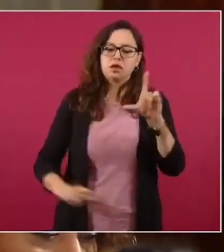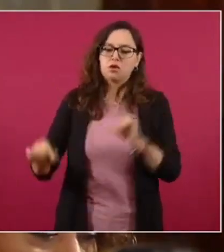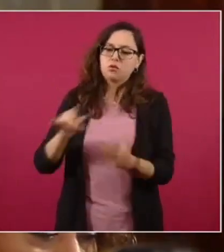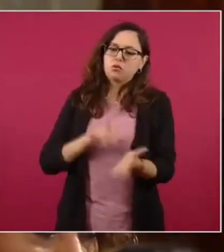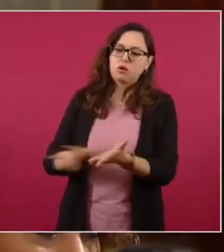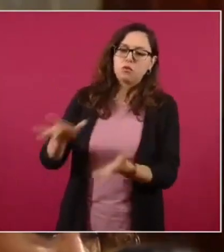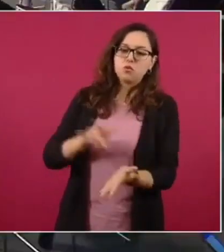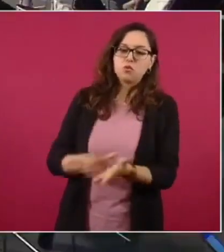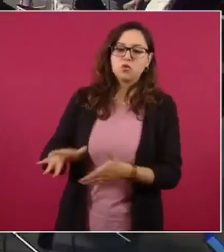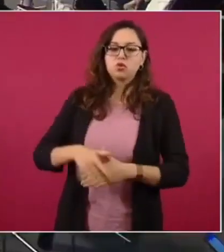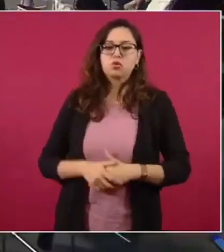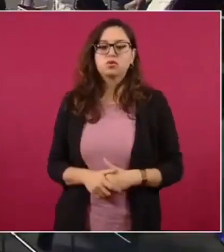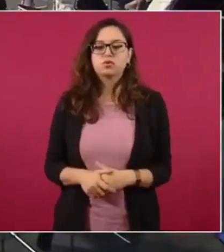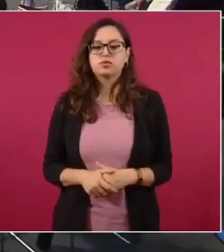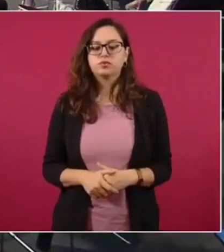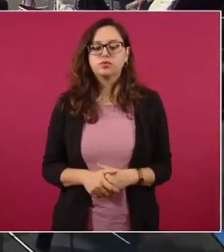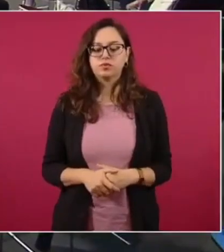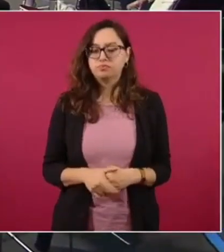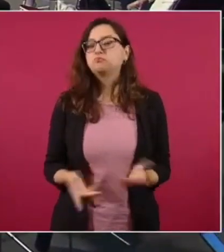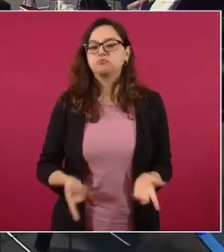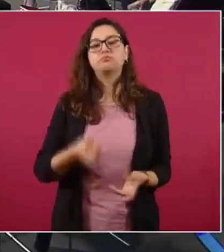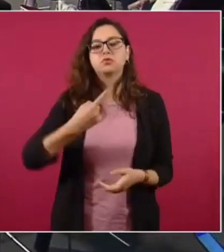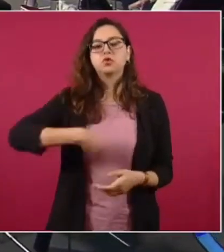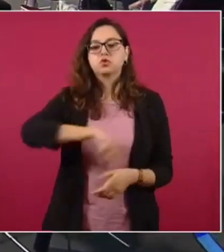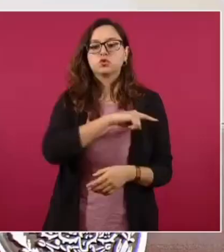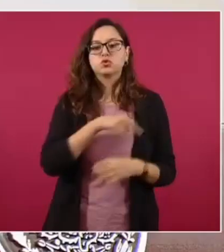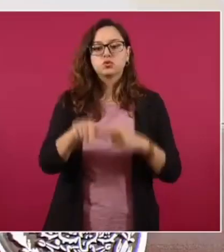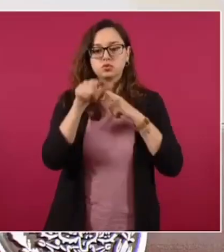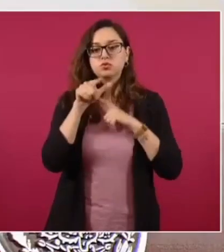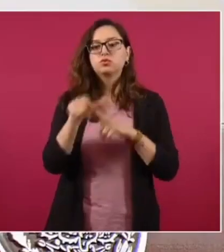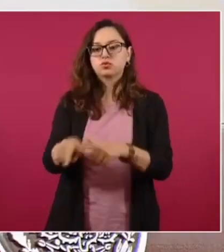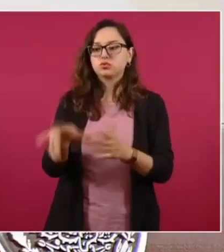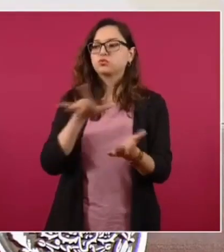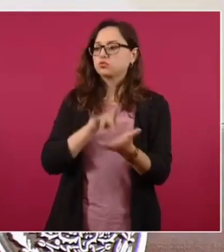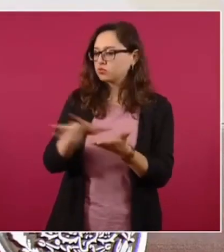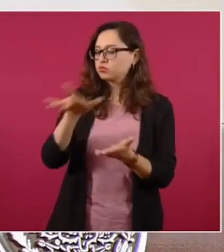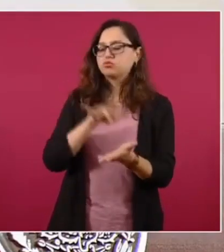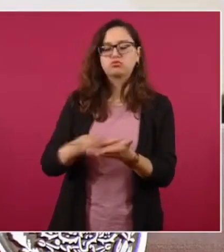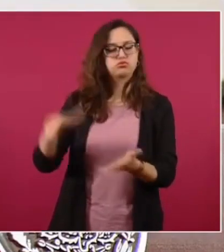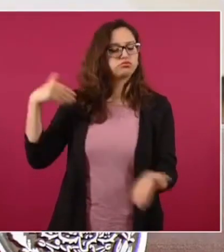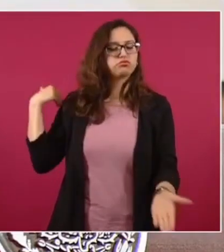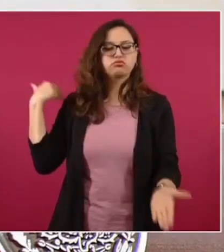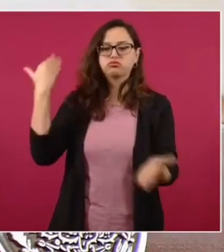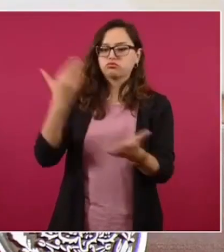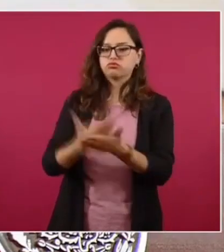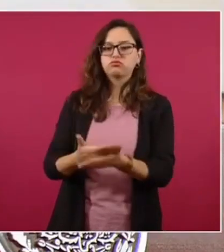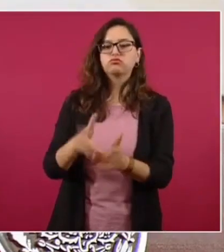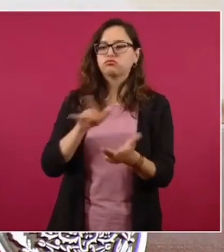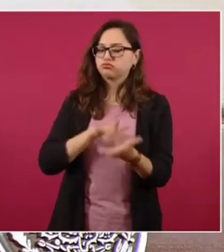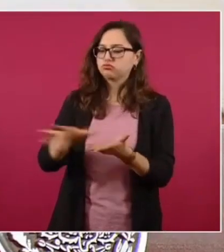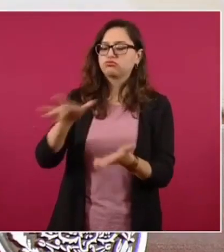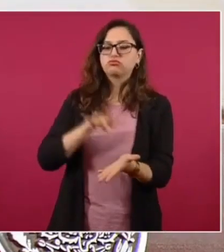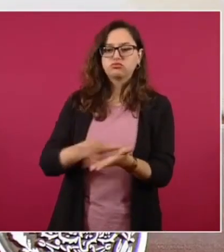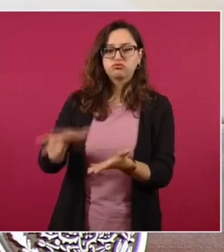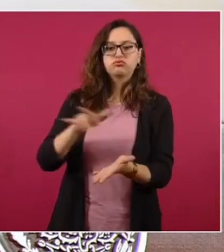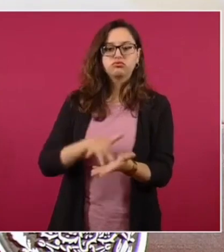país. Nosotros vamos a seguir apoyando como lo han hecho también otros gobiernos,